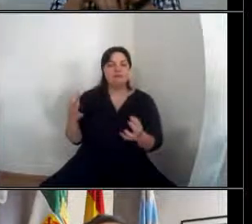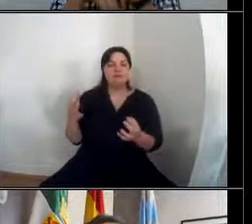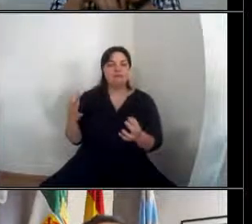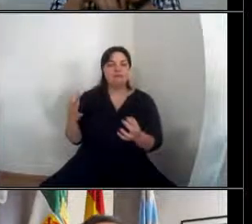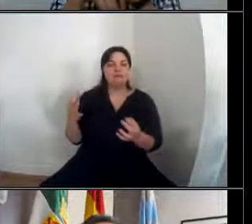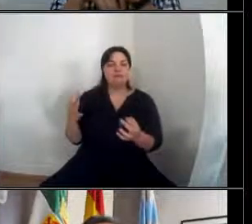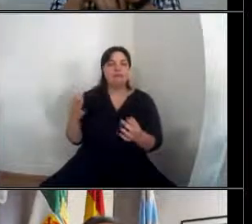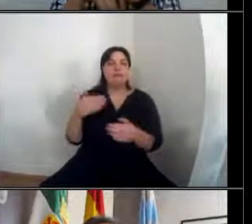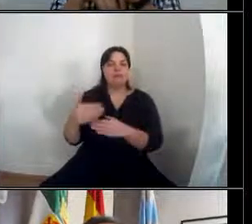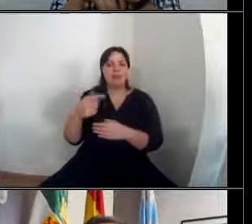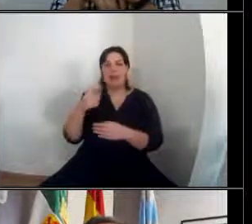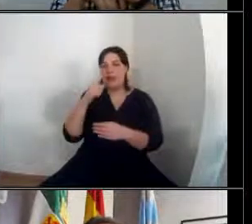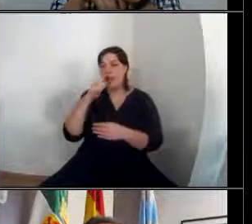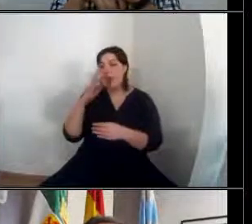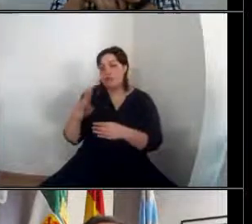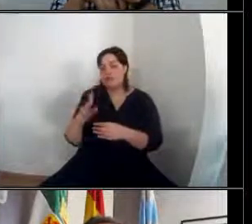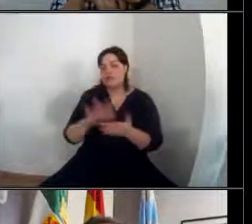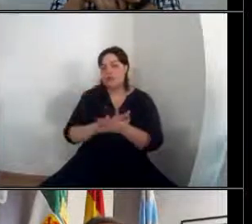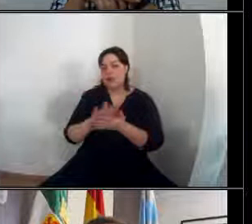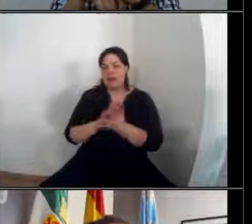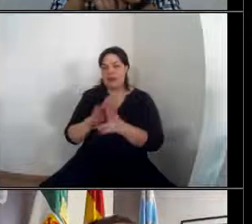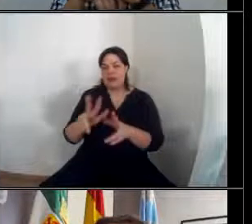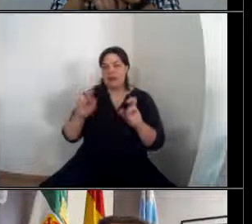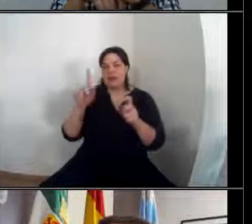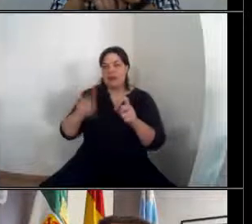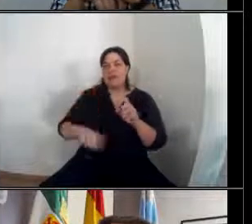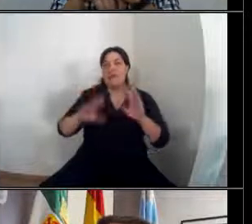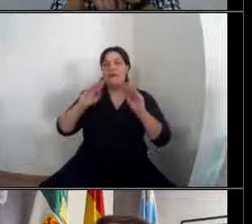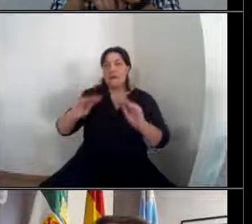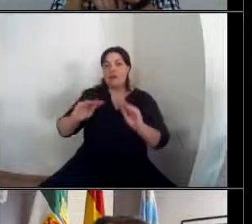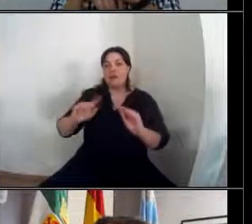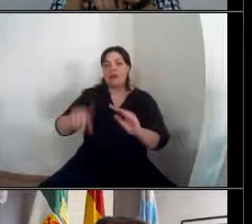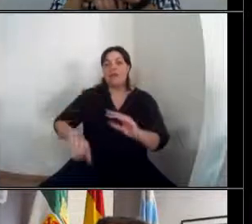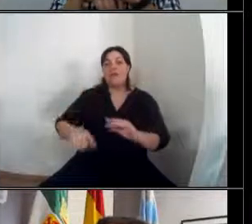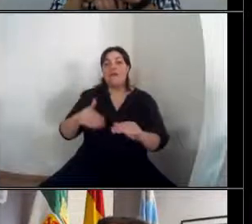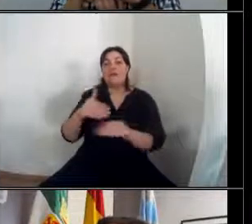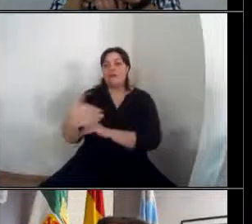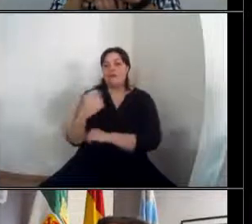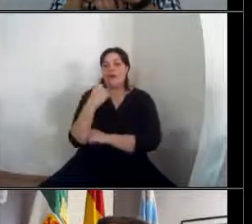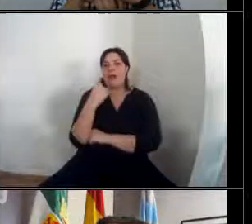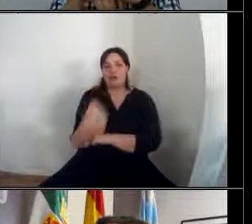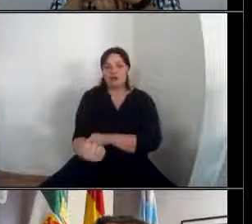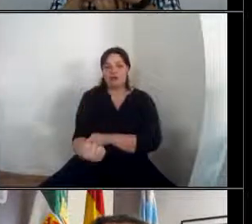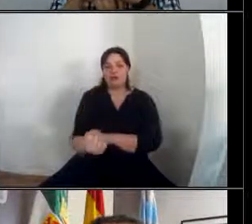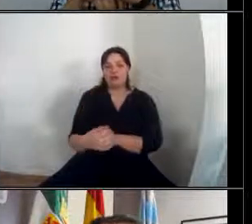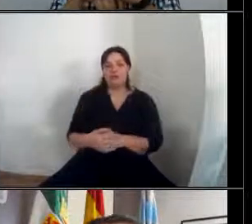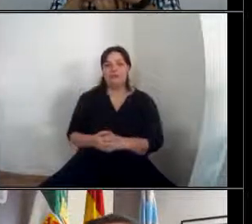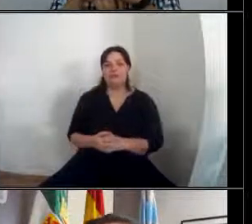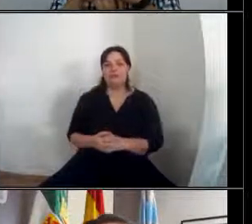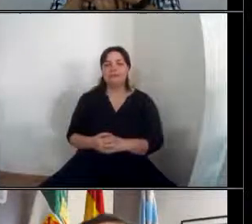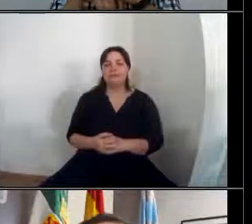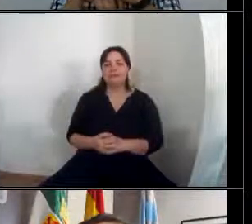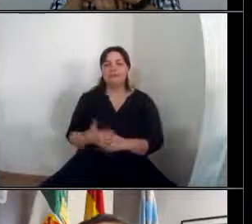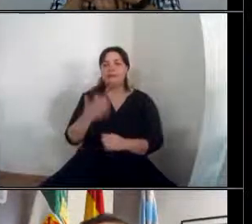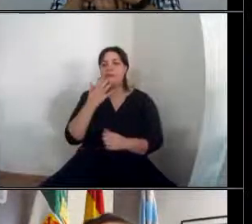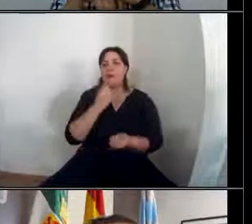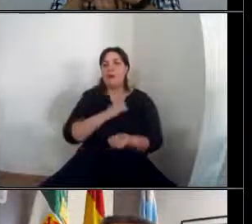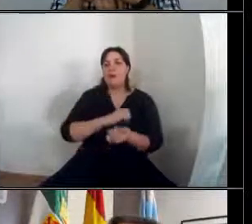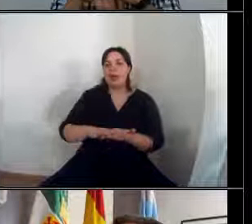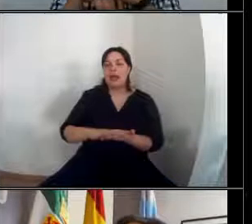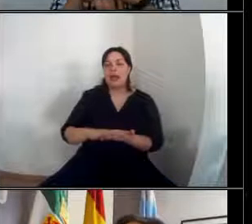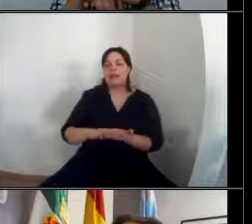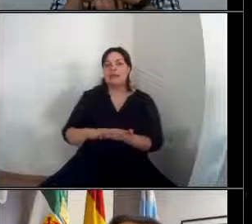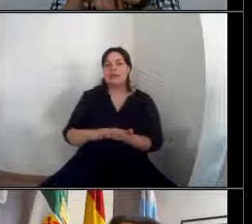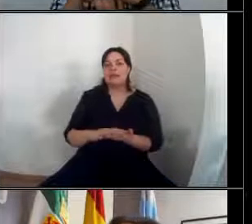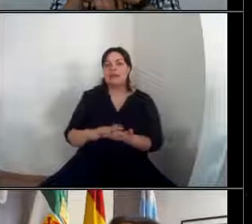los próximos años, de formación y de respaldo para el futuro. Las becas que pusimos en marcha